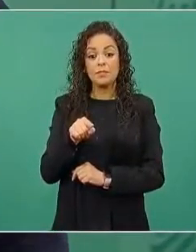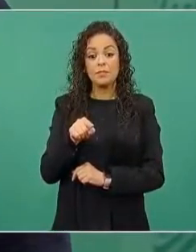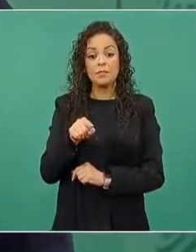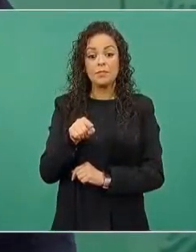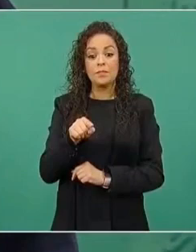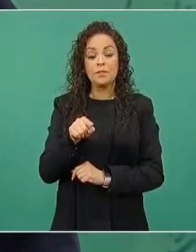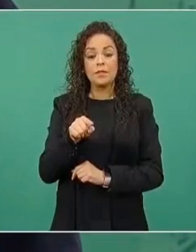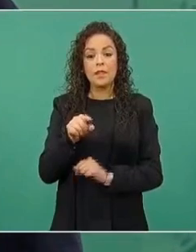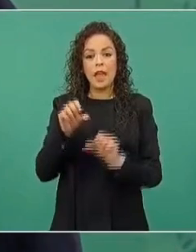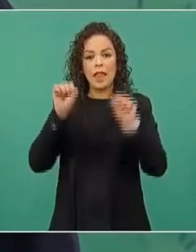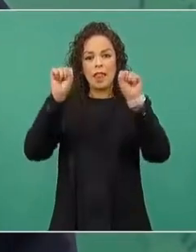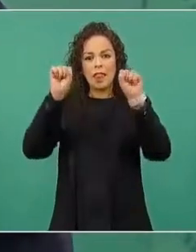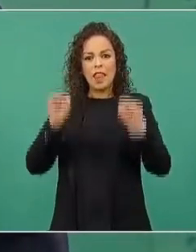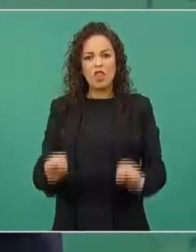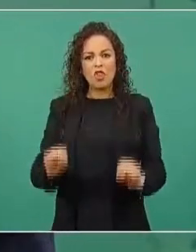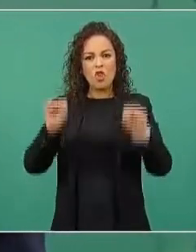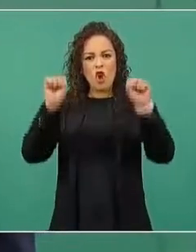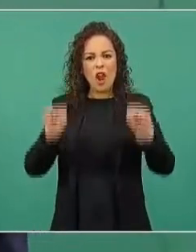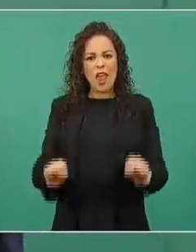presentó una denuncia.